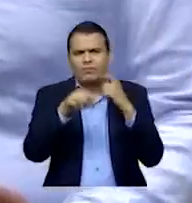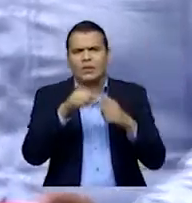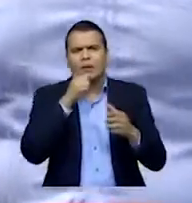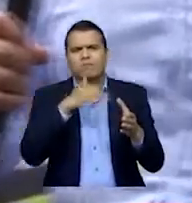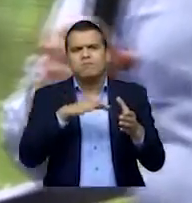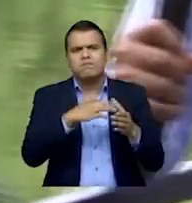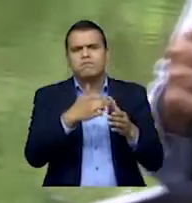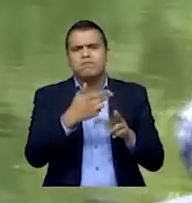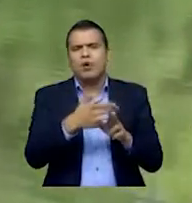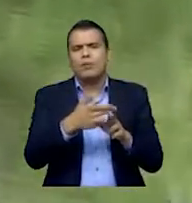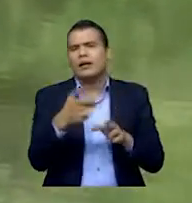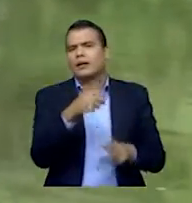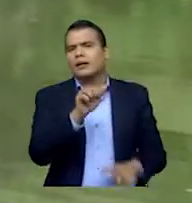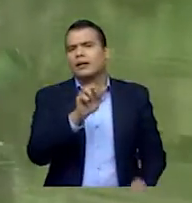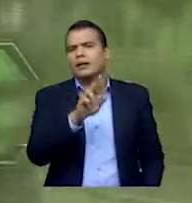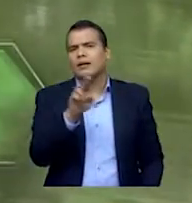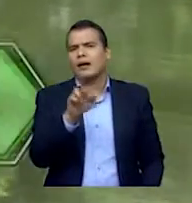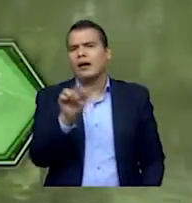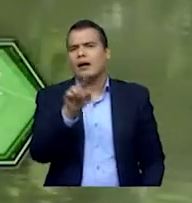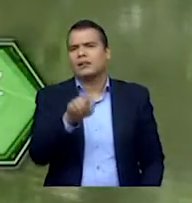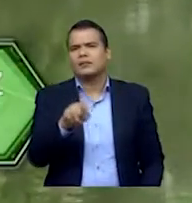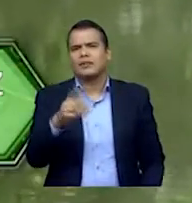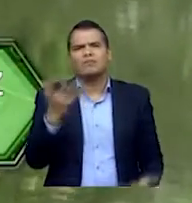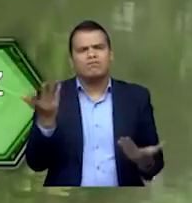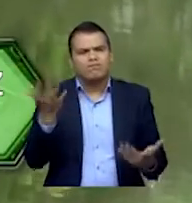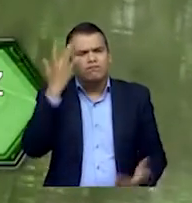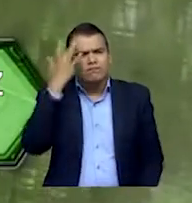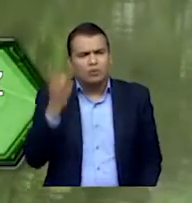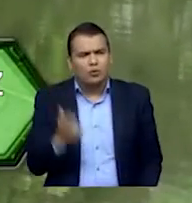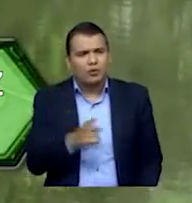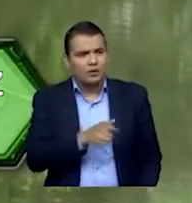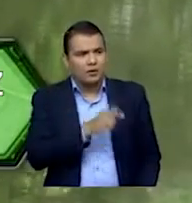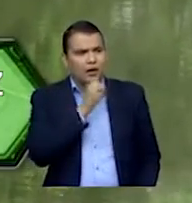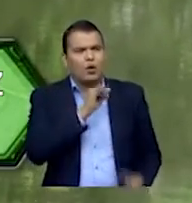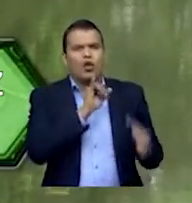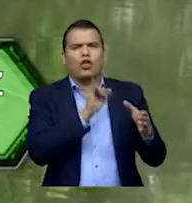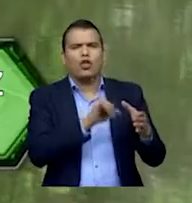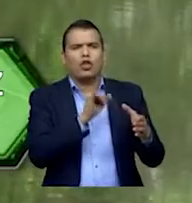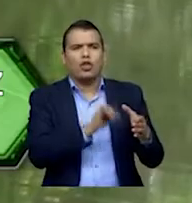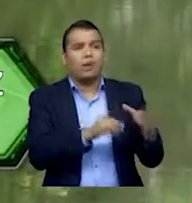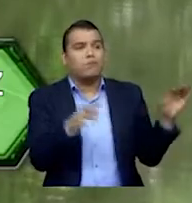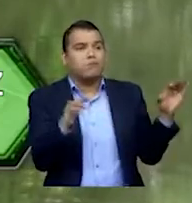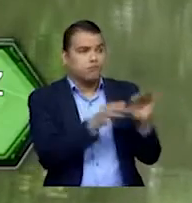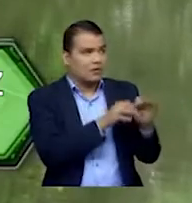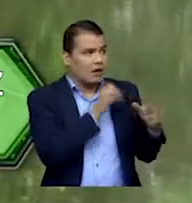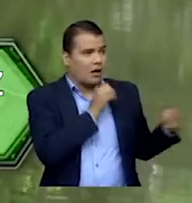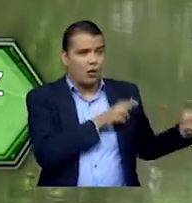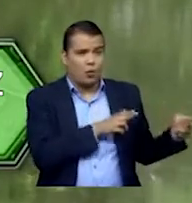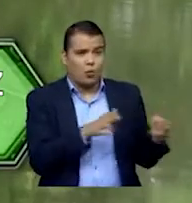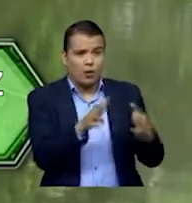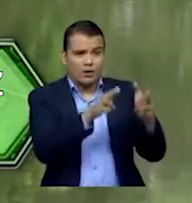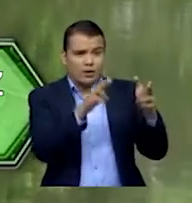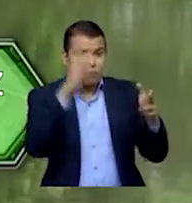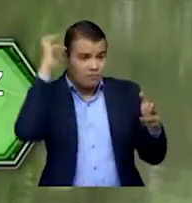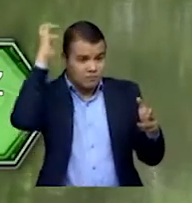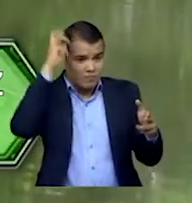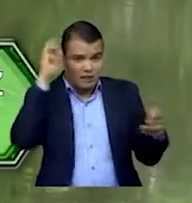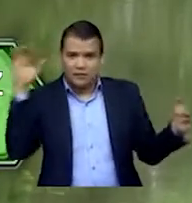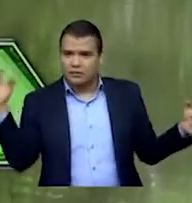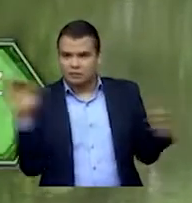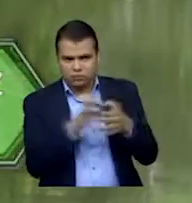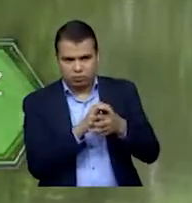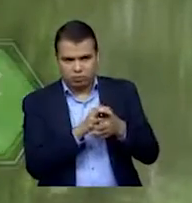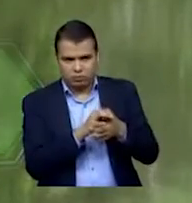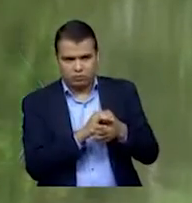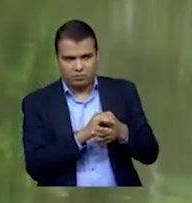mira esto hace parte del complejo de humedales leen ticos de la parte baja del pan se todo el ecosistema está conectado